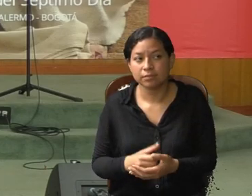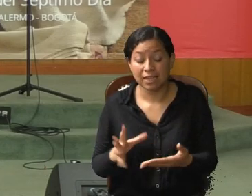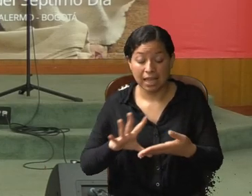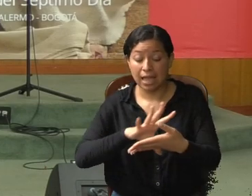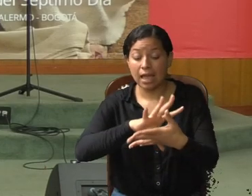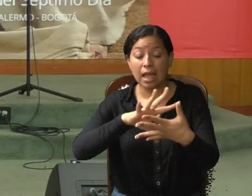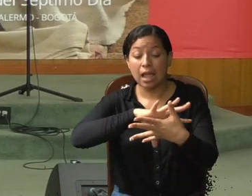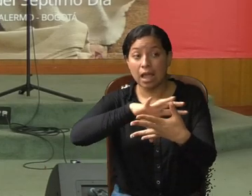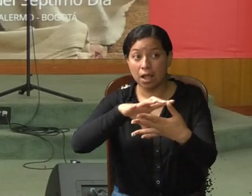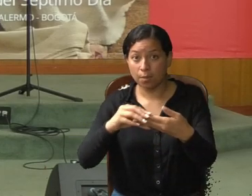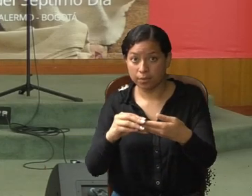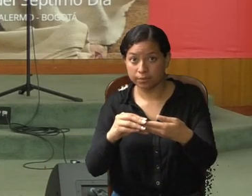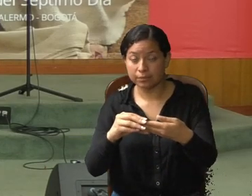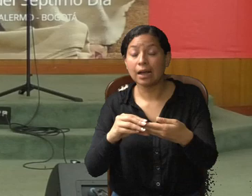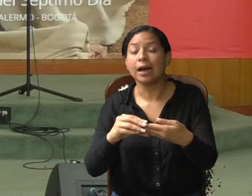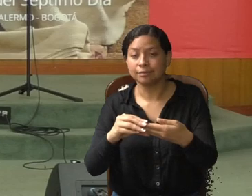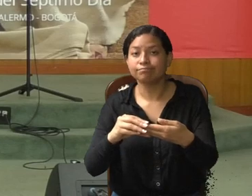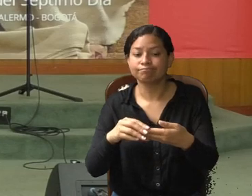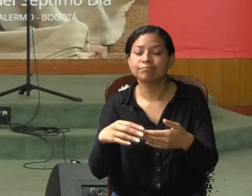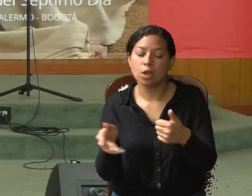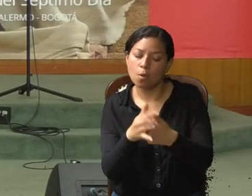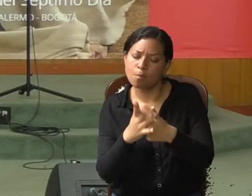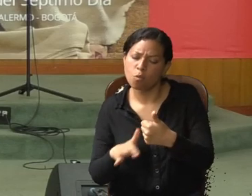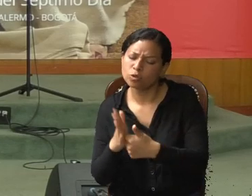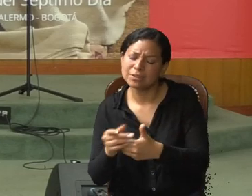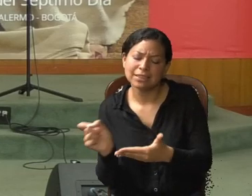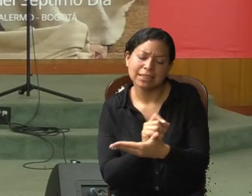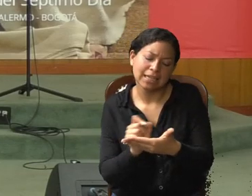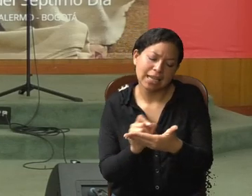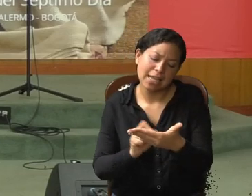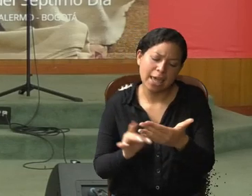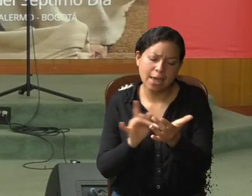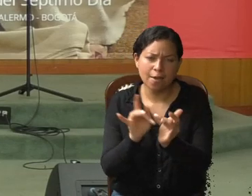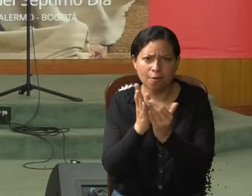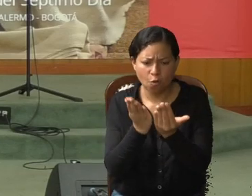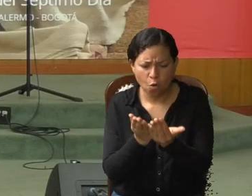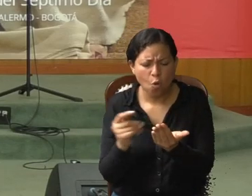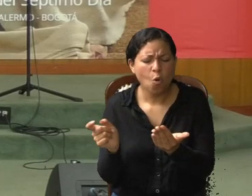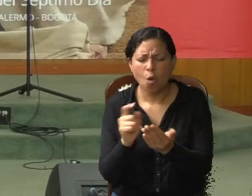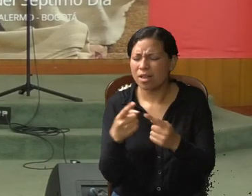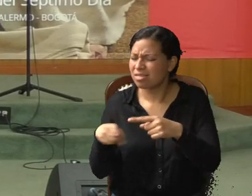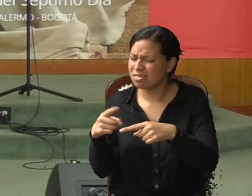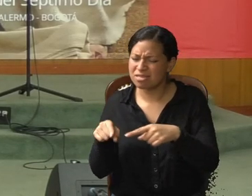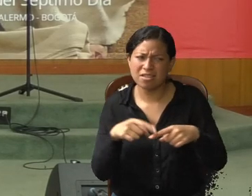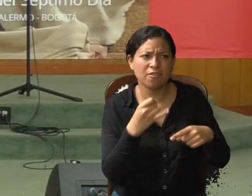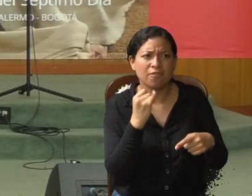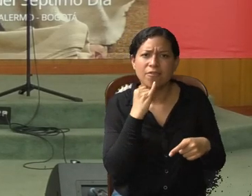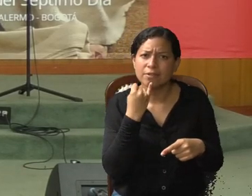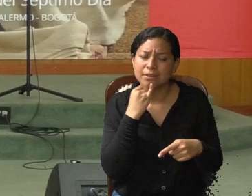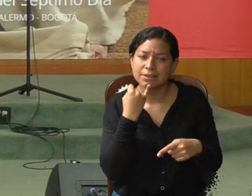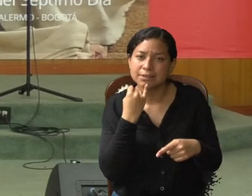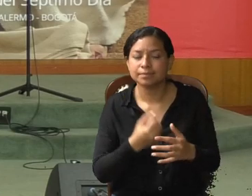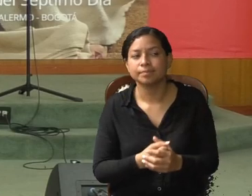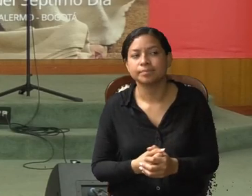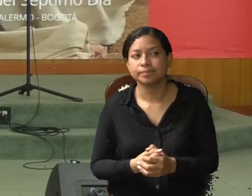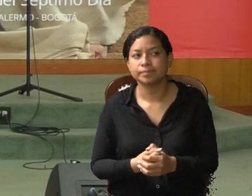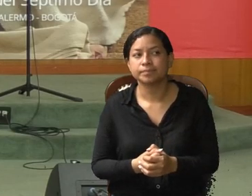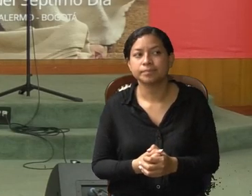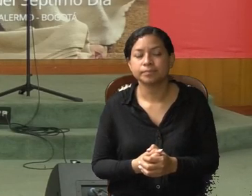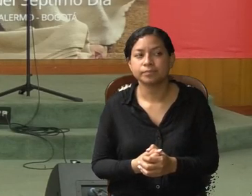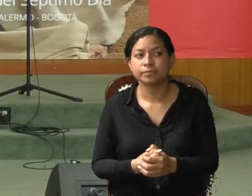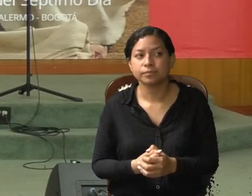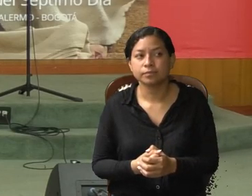los masoretas fueron los primeros que tomaron todos esos dialectos y los llevaron al original hebreo, ¿sí? En